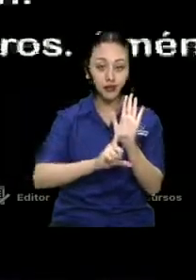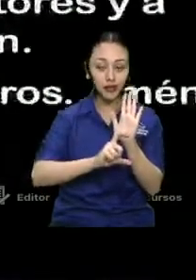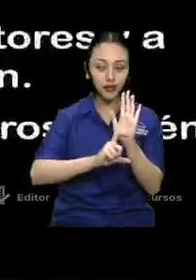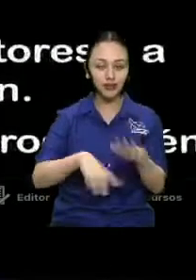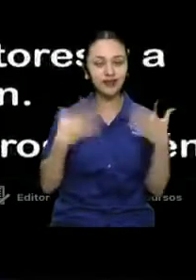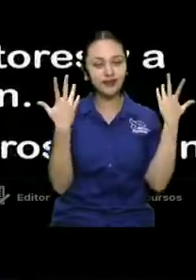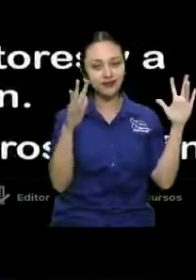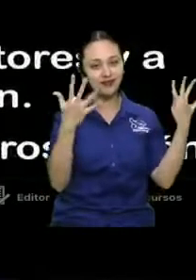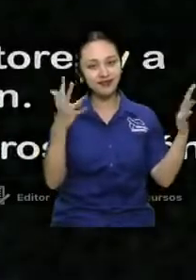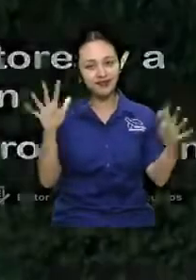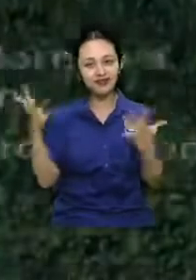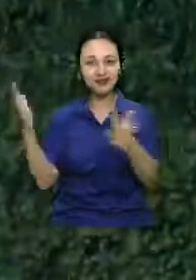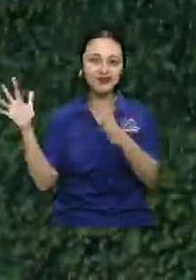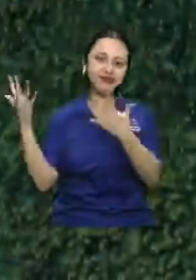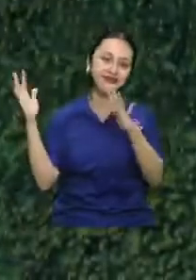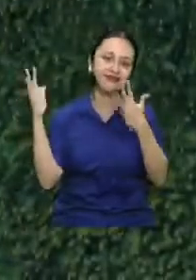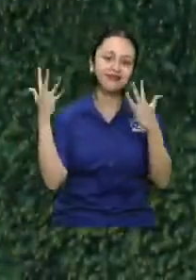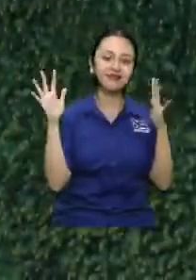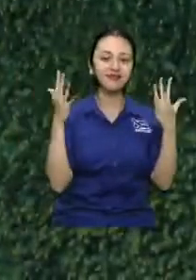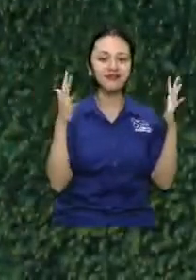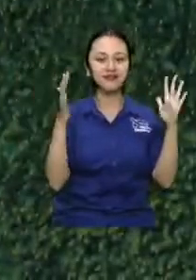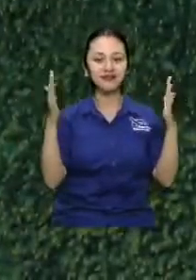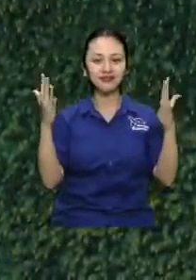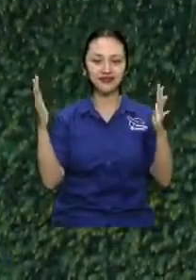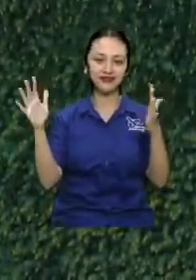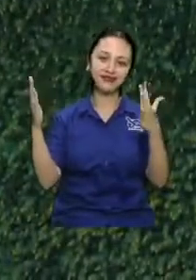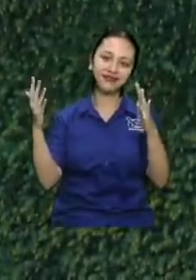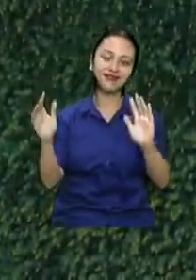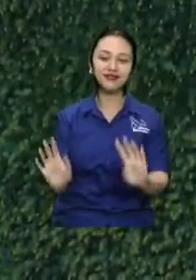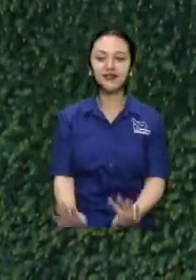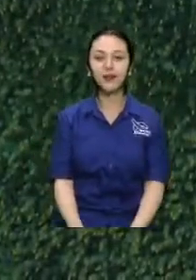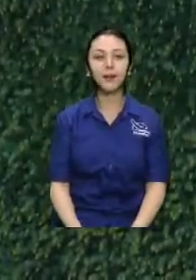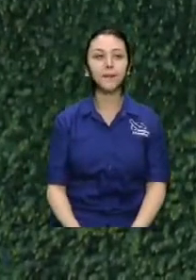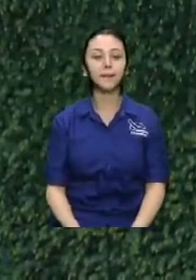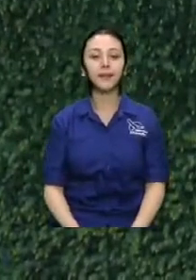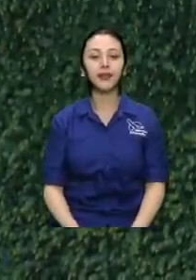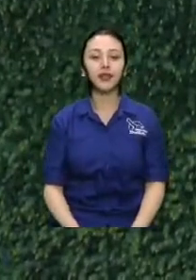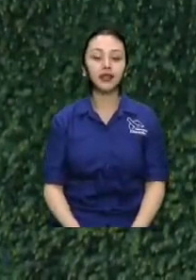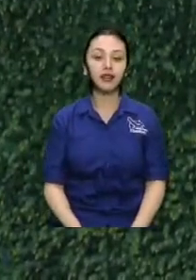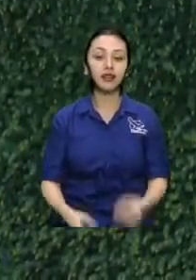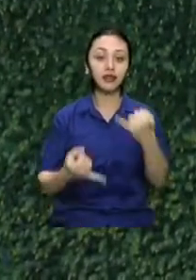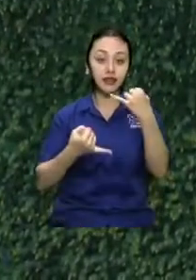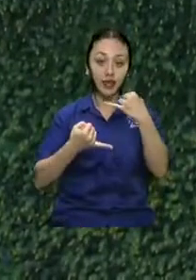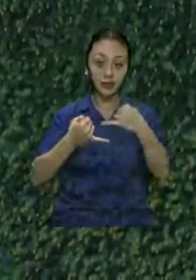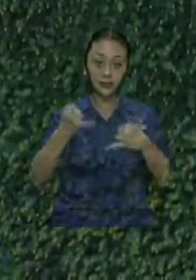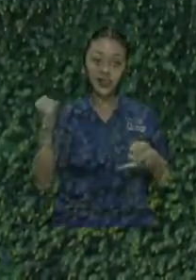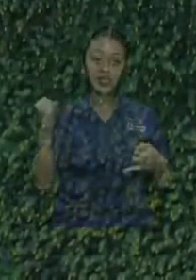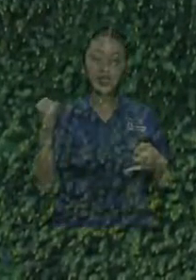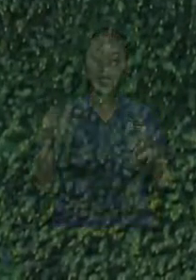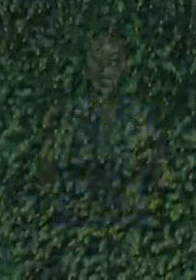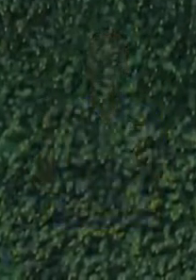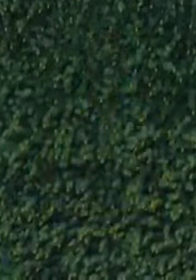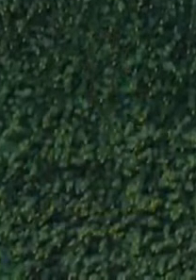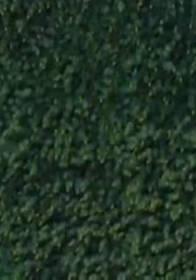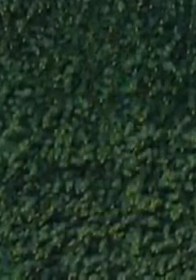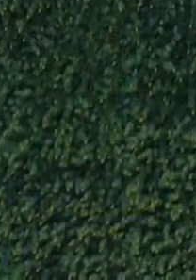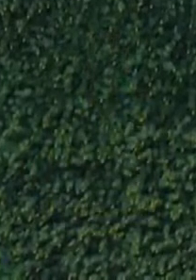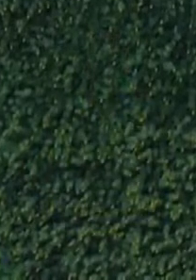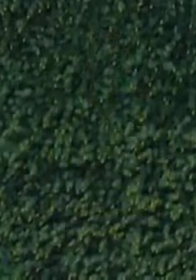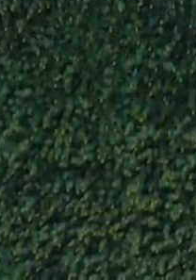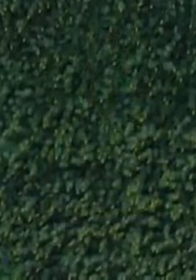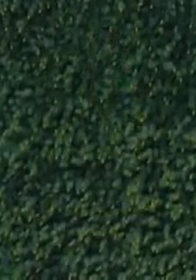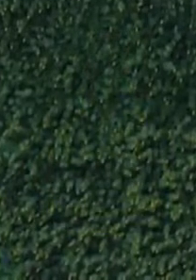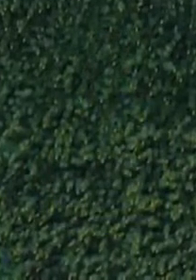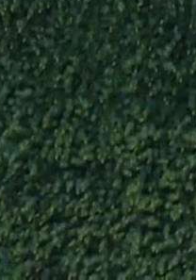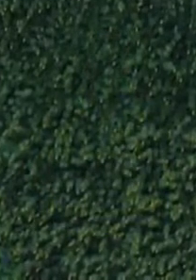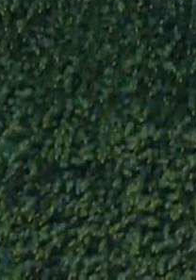rey. Después ella solo está, mire, los saludos finales, saludos, exhortaciones y... Salúdenme a